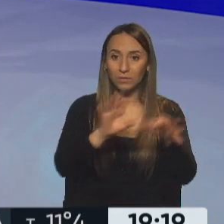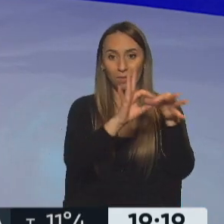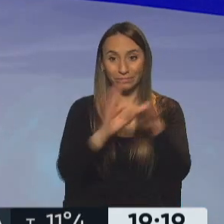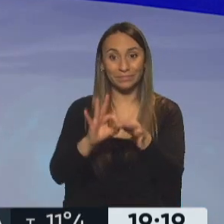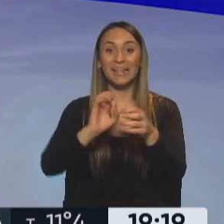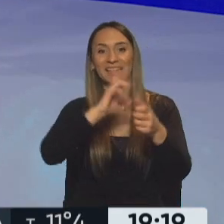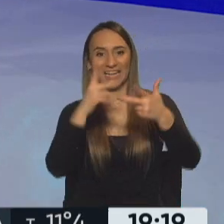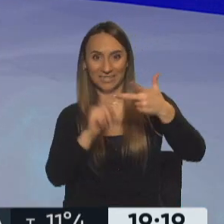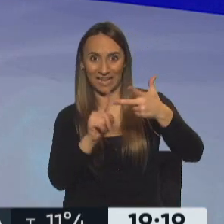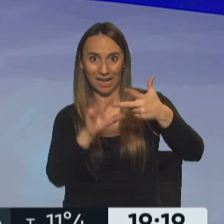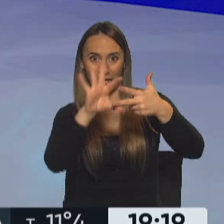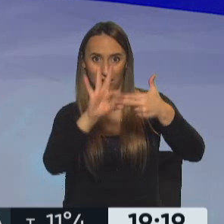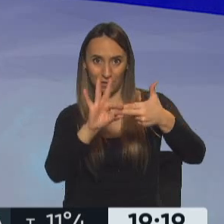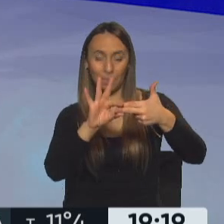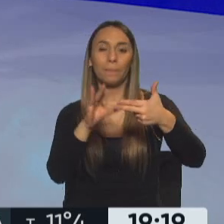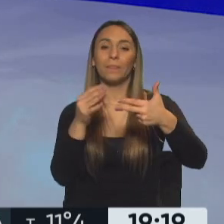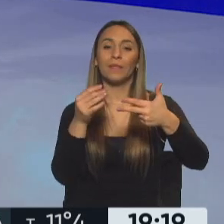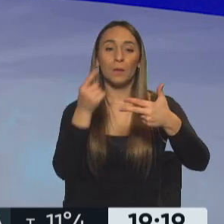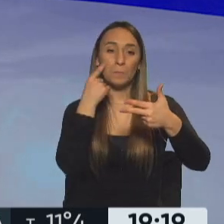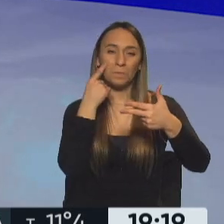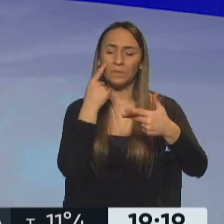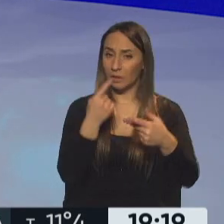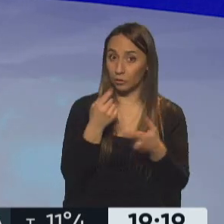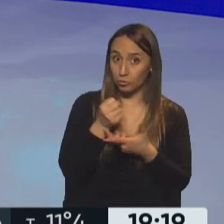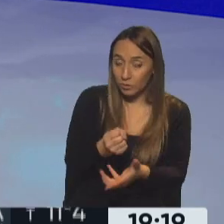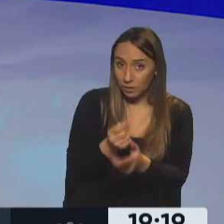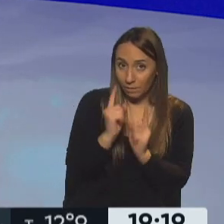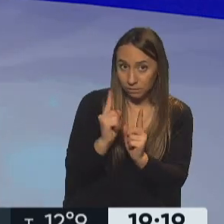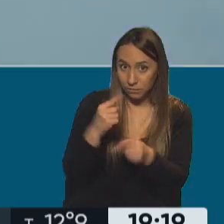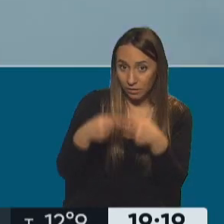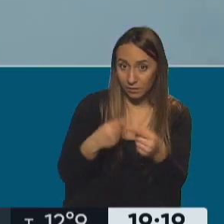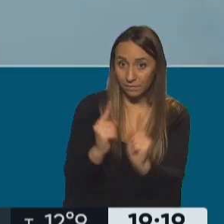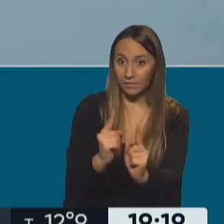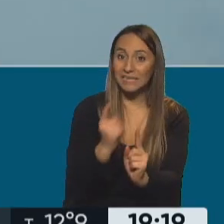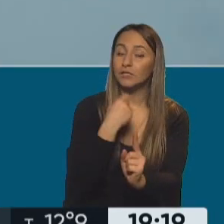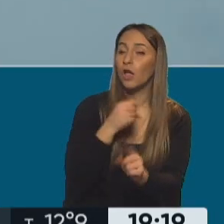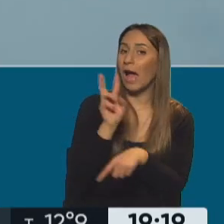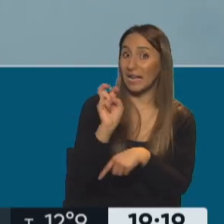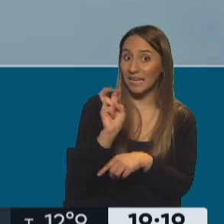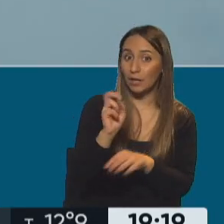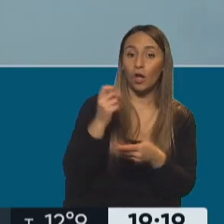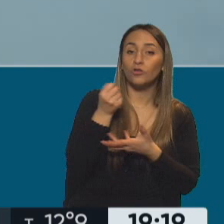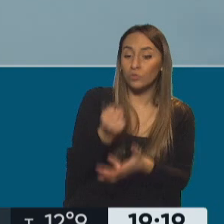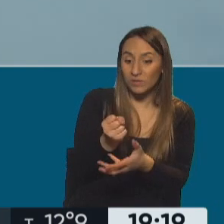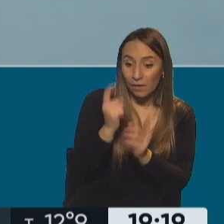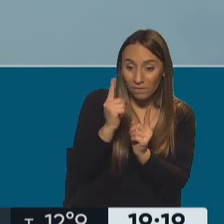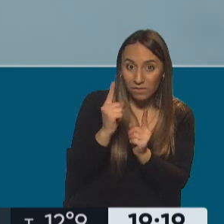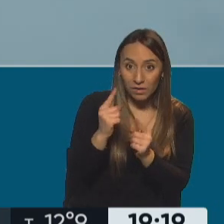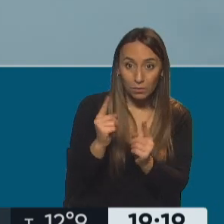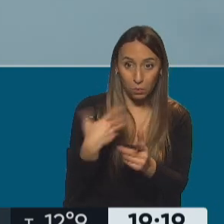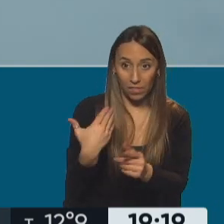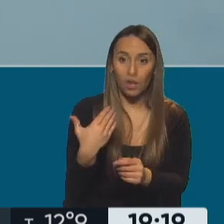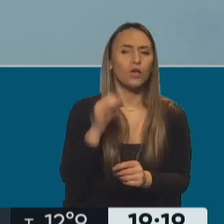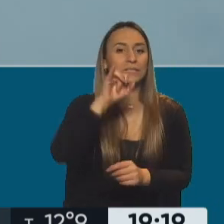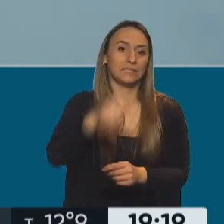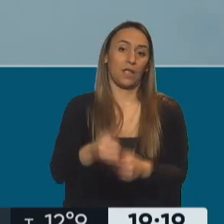Mirá, vamos a ver qué más tenemos. Muy bien. ¿Puedo mantener el subsidio si alquilo? Esa es una pregunta clave,